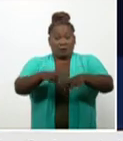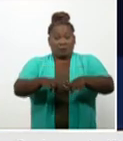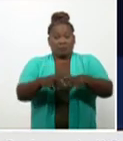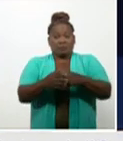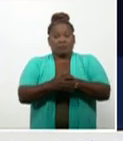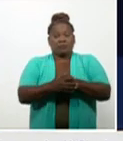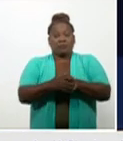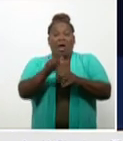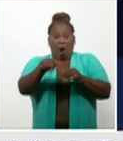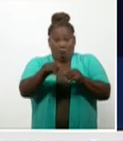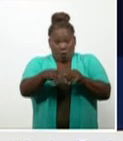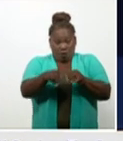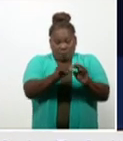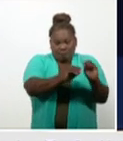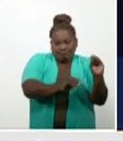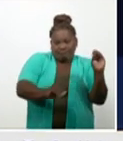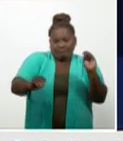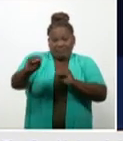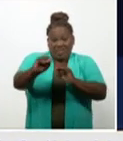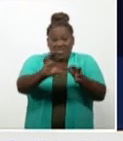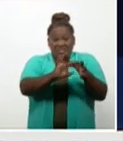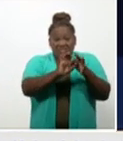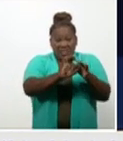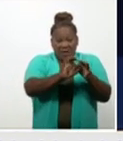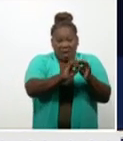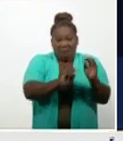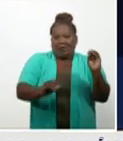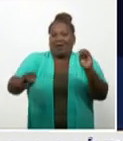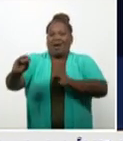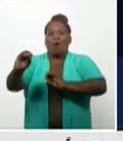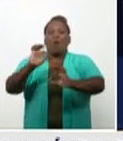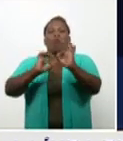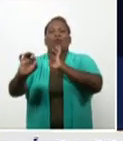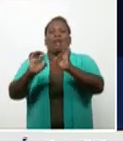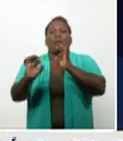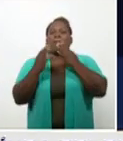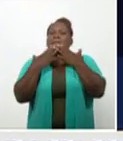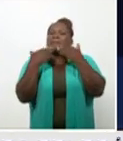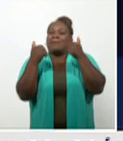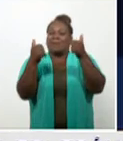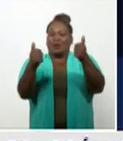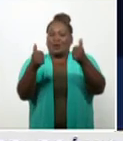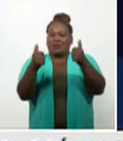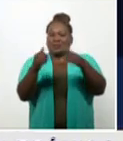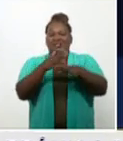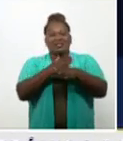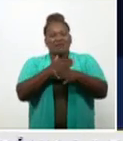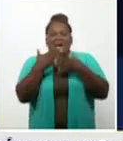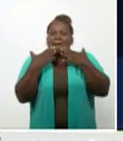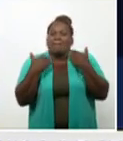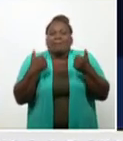pasó del estado de grave para de cuidado, lo cual evidencia una mejoría